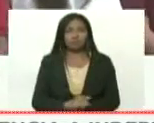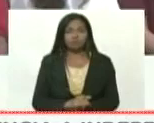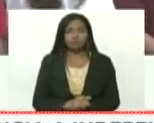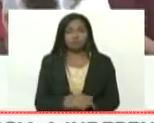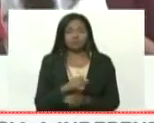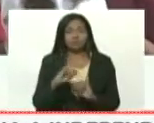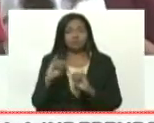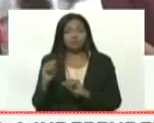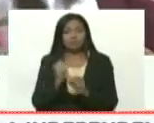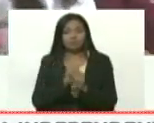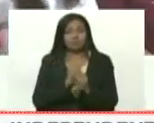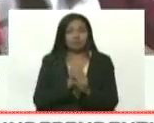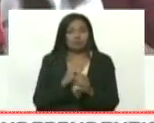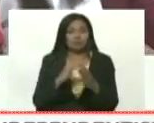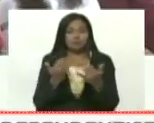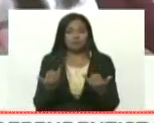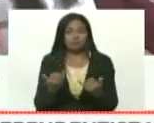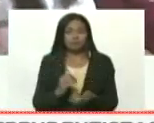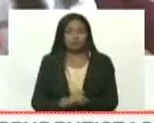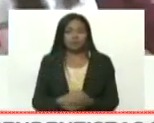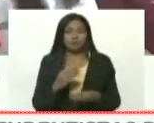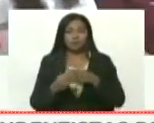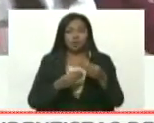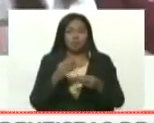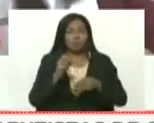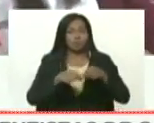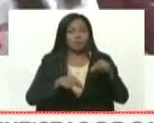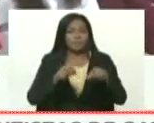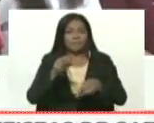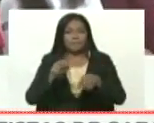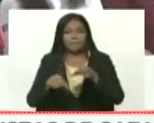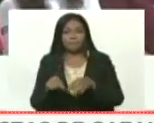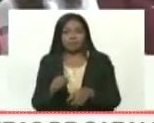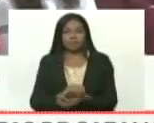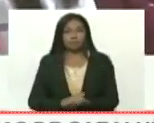obra es como las semillas.